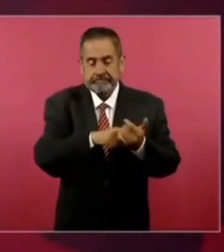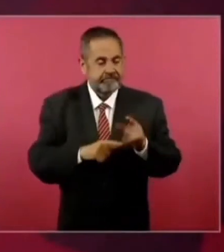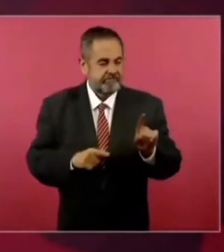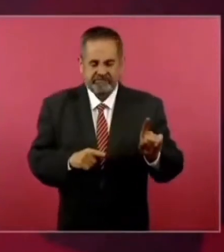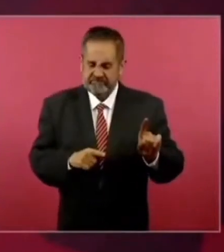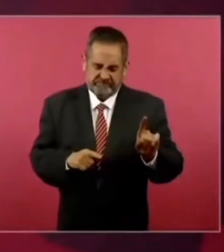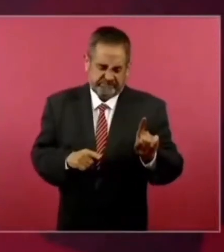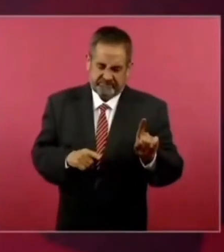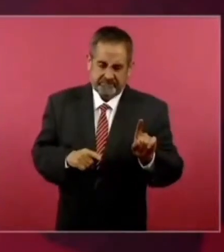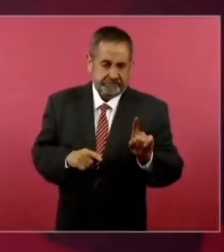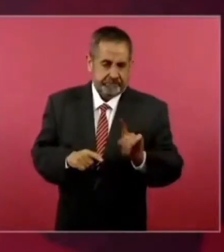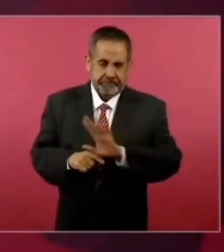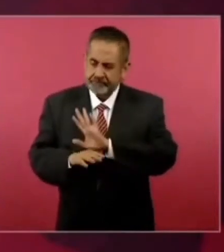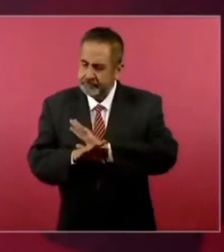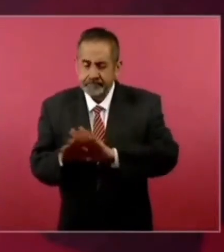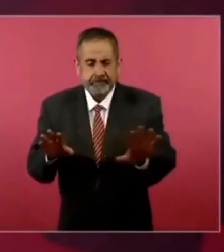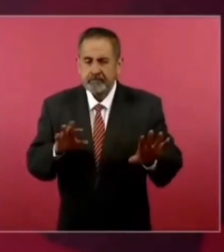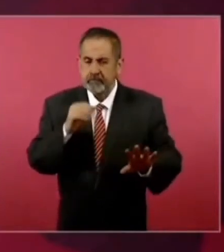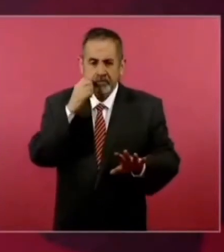durante